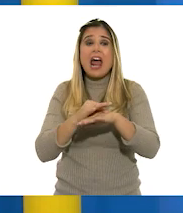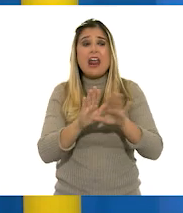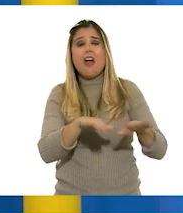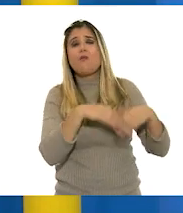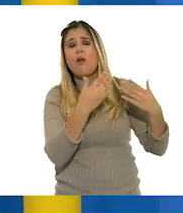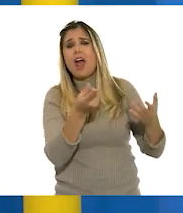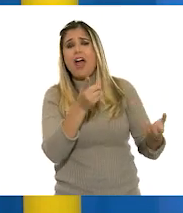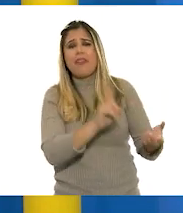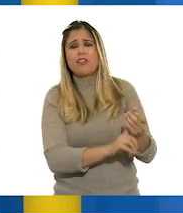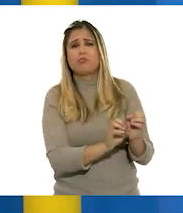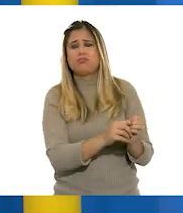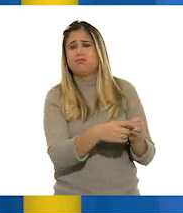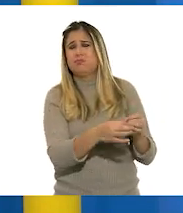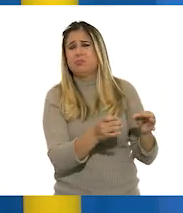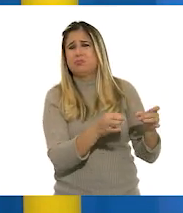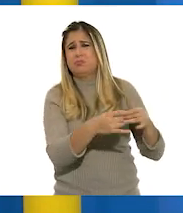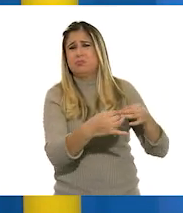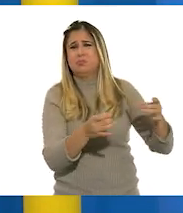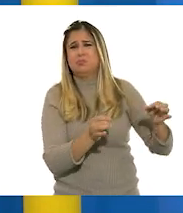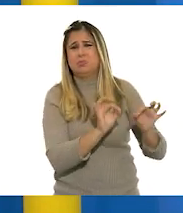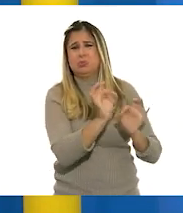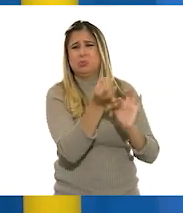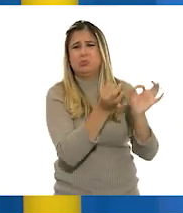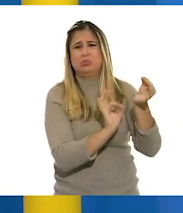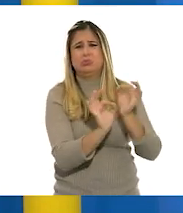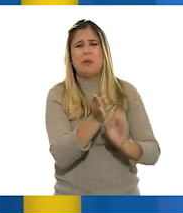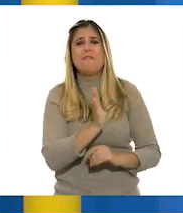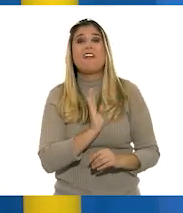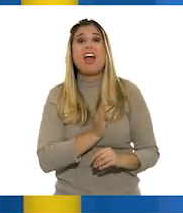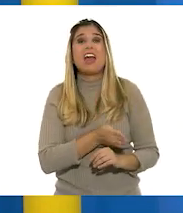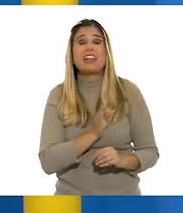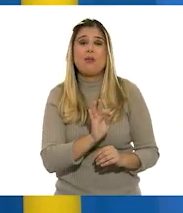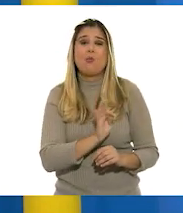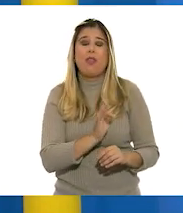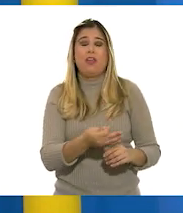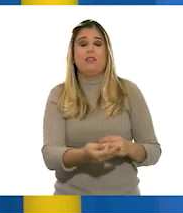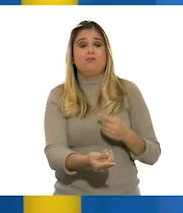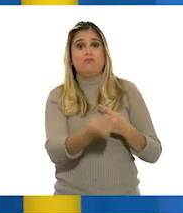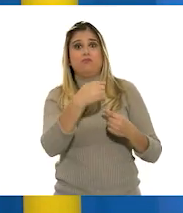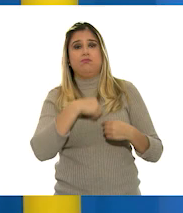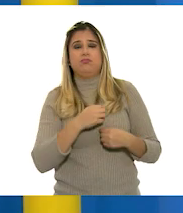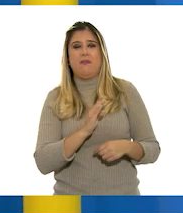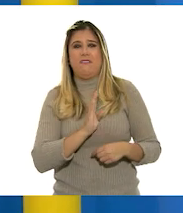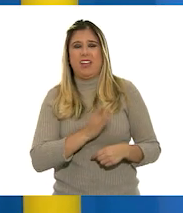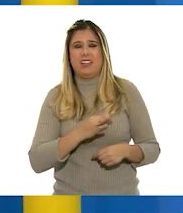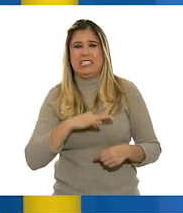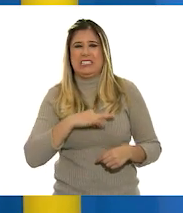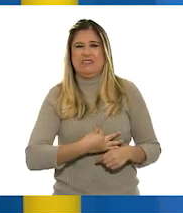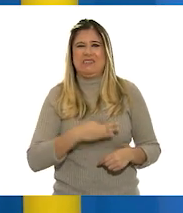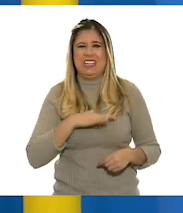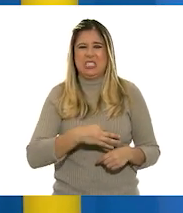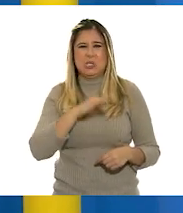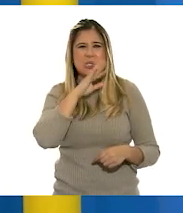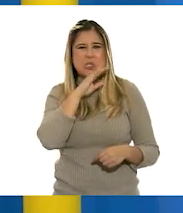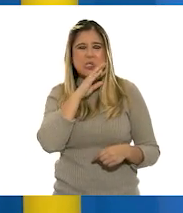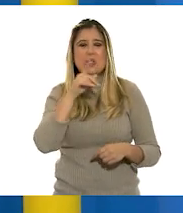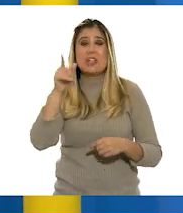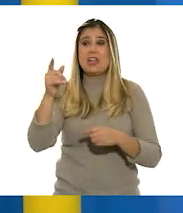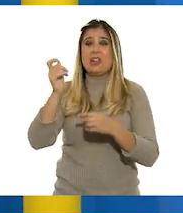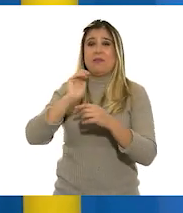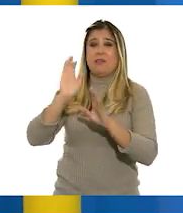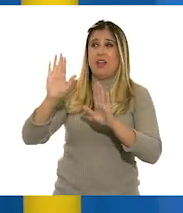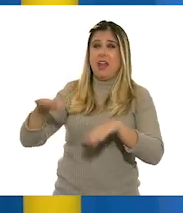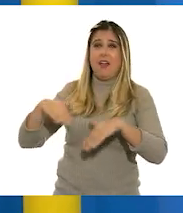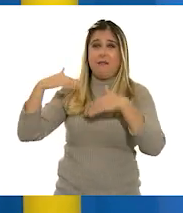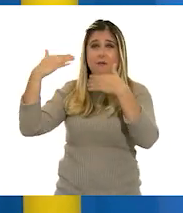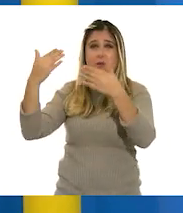a crecer en ella pueden causar enfermedades o infecciones. De hecho, en los restaurantes que sirven comida cruda o